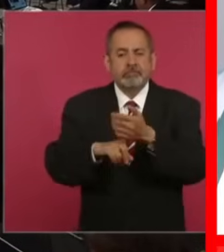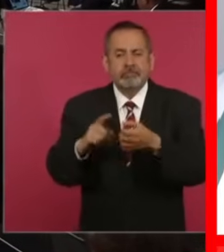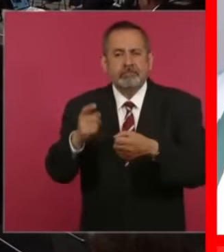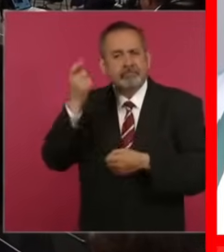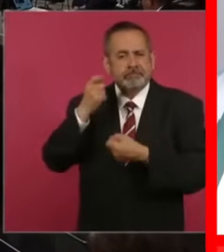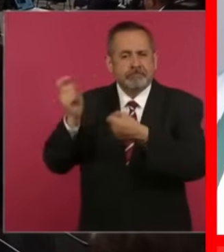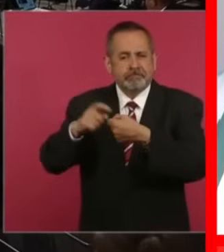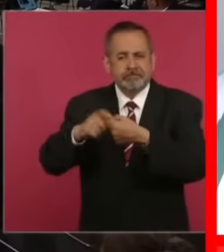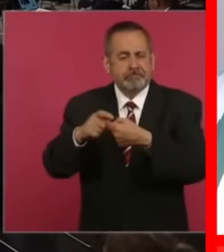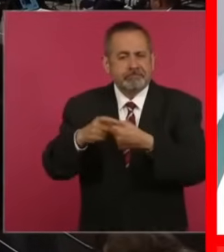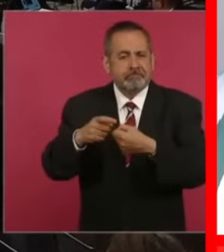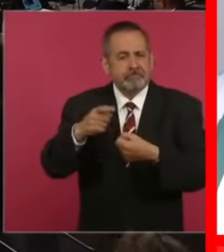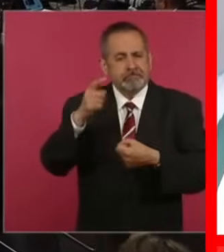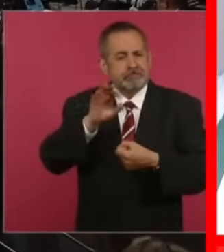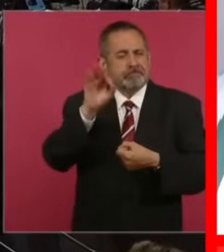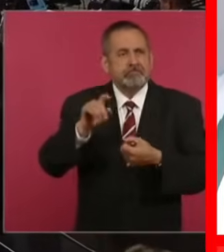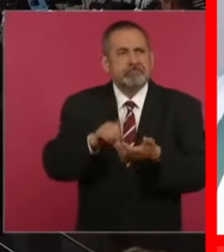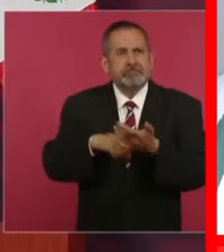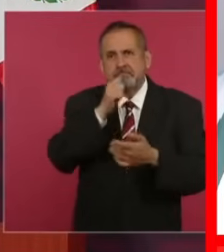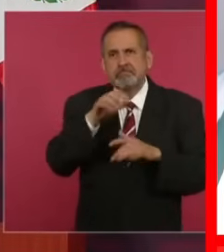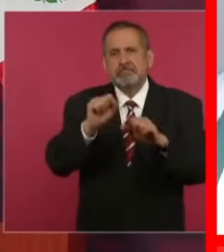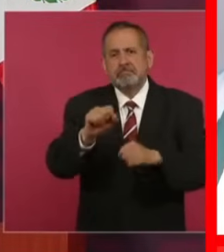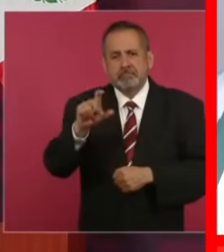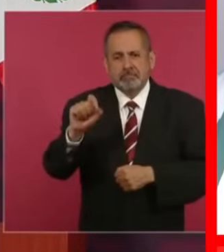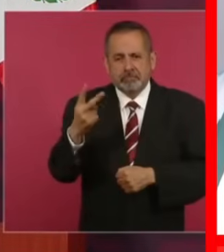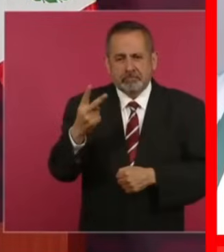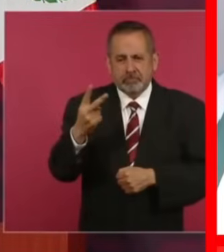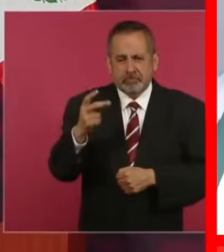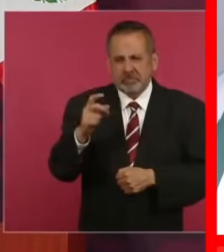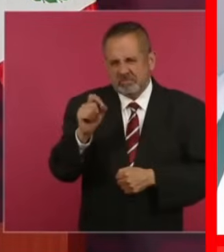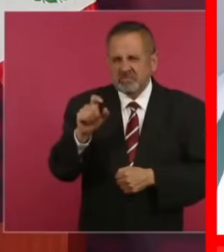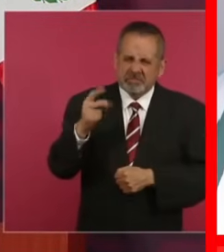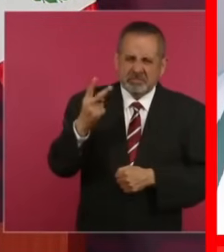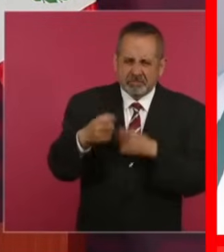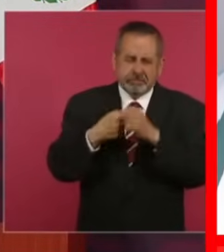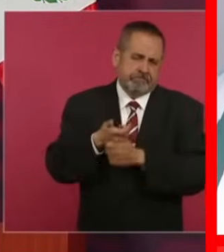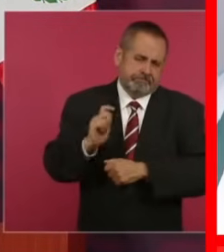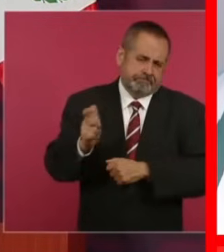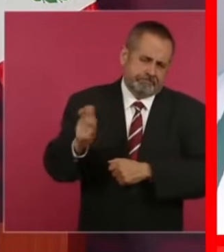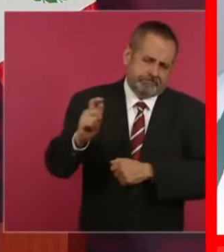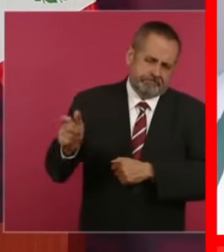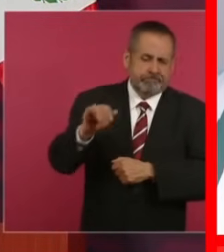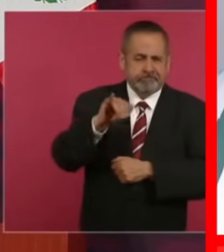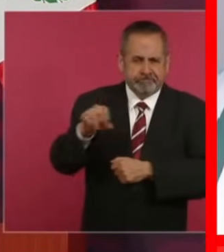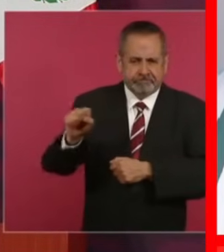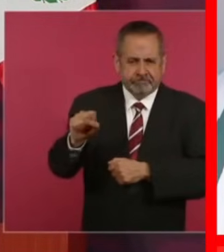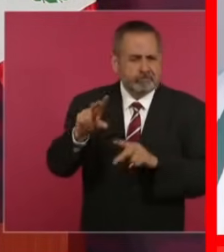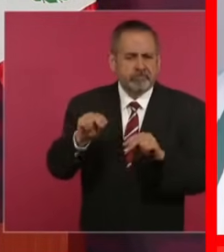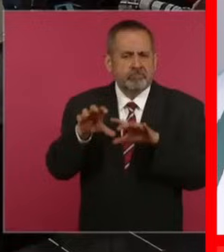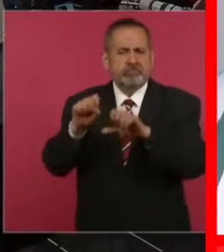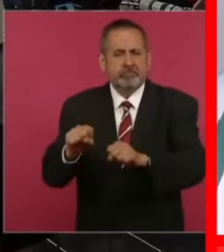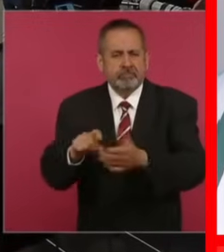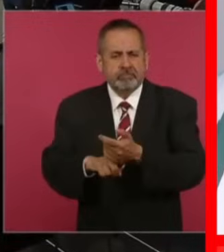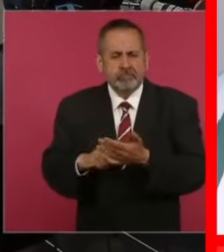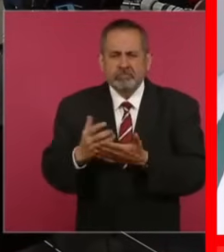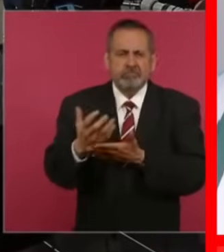20 22 años de servicio que he estado aportando voy